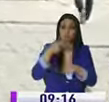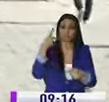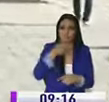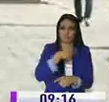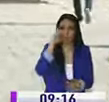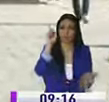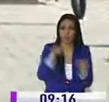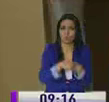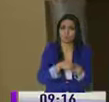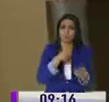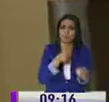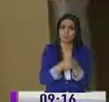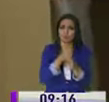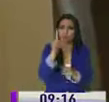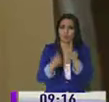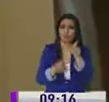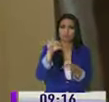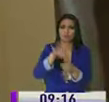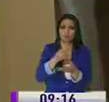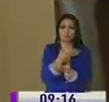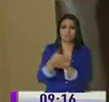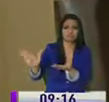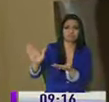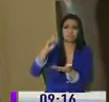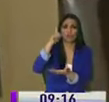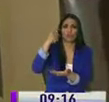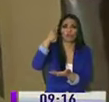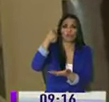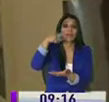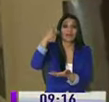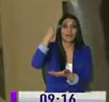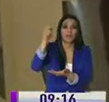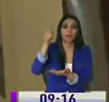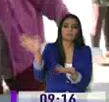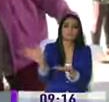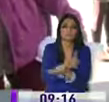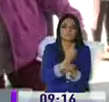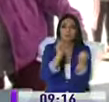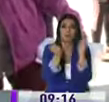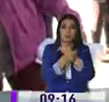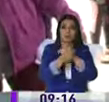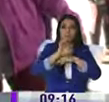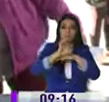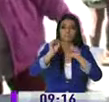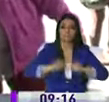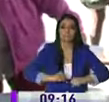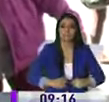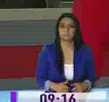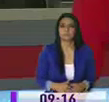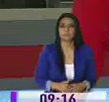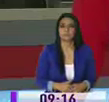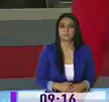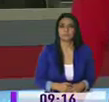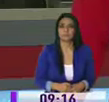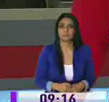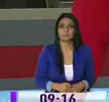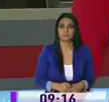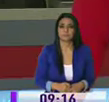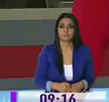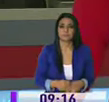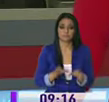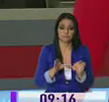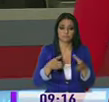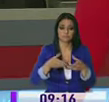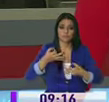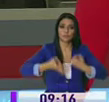posible consulta que desmonte el co ritmo si se institucionalice el país informó javier gayo y la comisión de